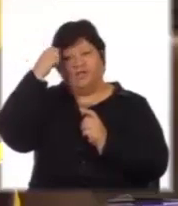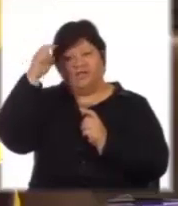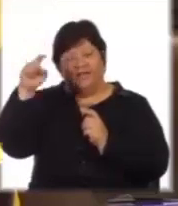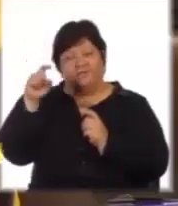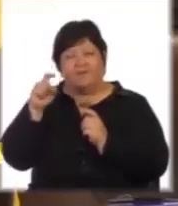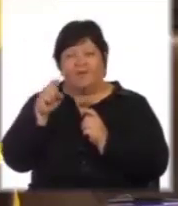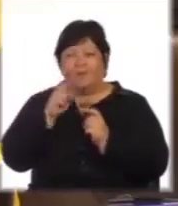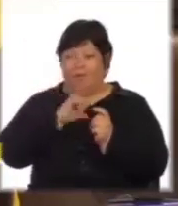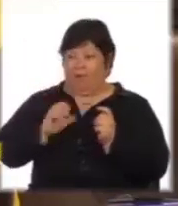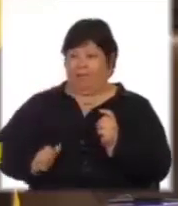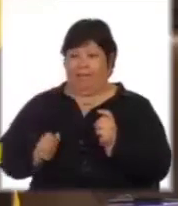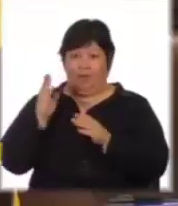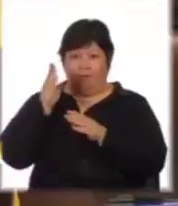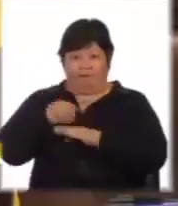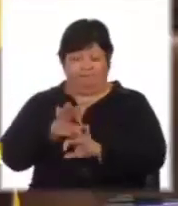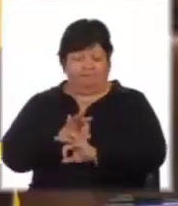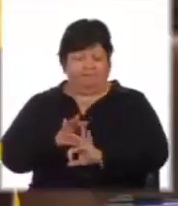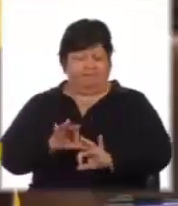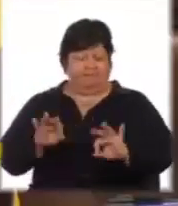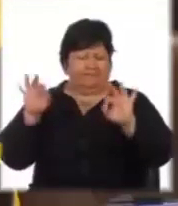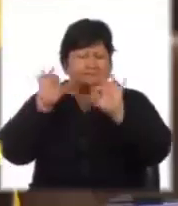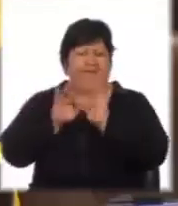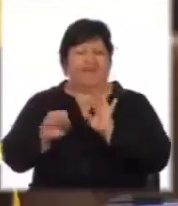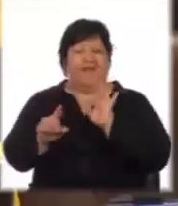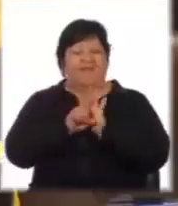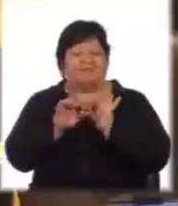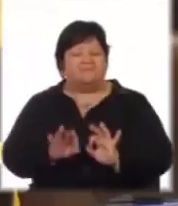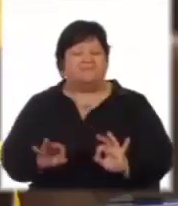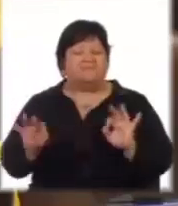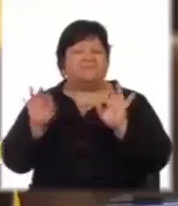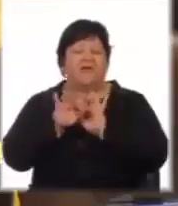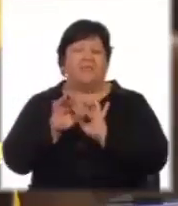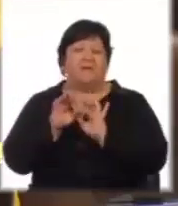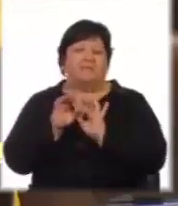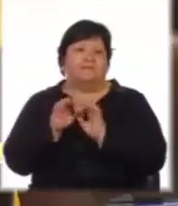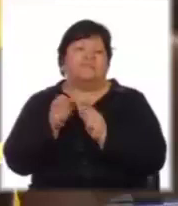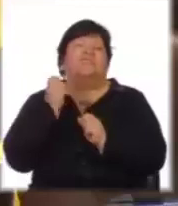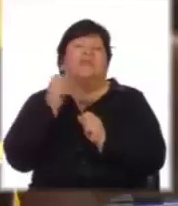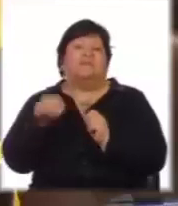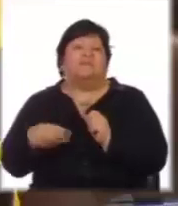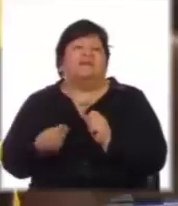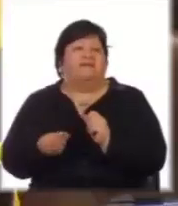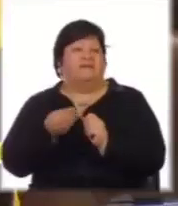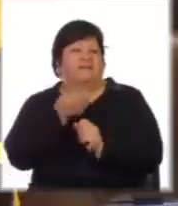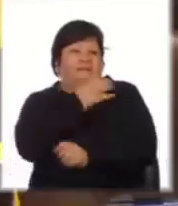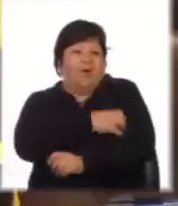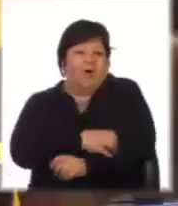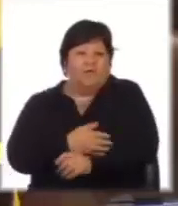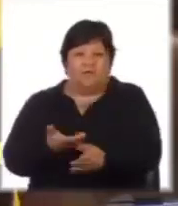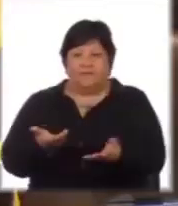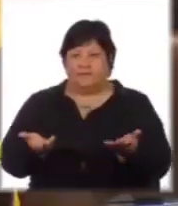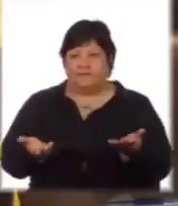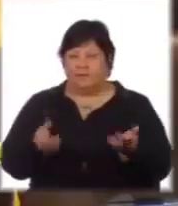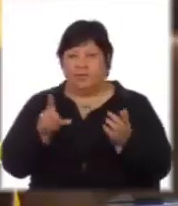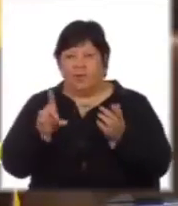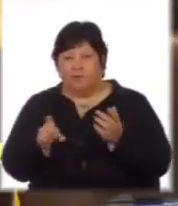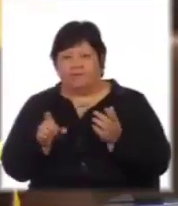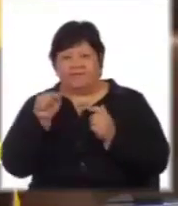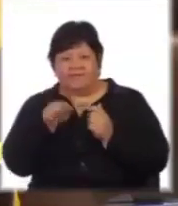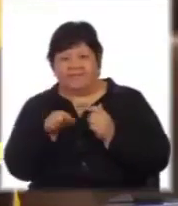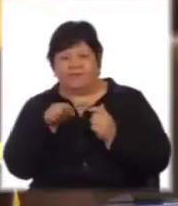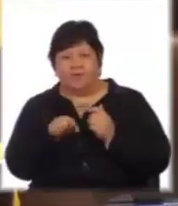no interviene y no legisla, terminan perdiendo los pobres y los desposeídos. Y eso es, sin lugar a